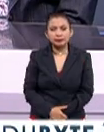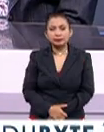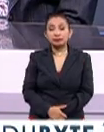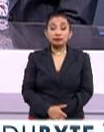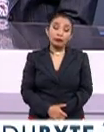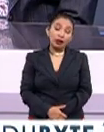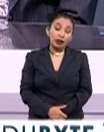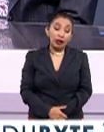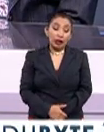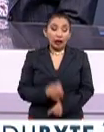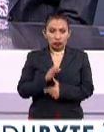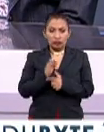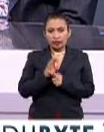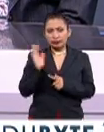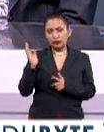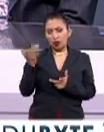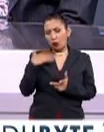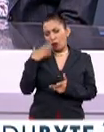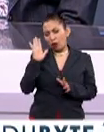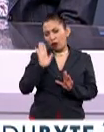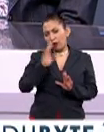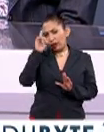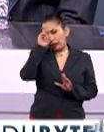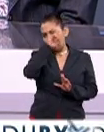¿no? Entonces,